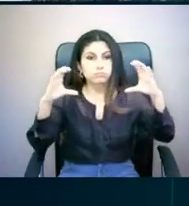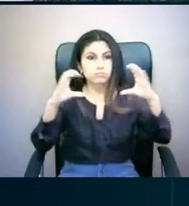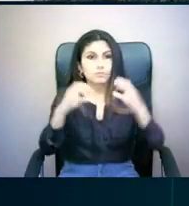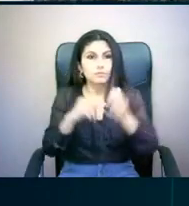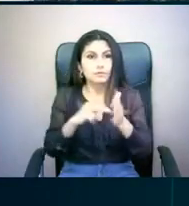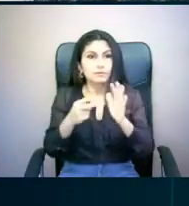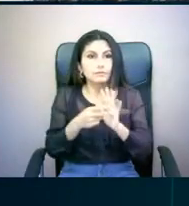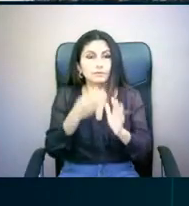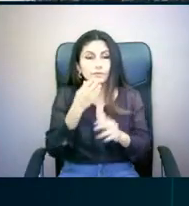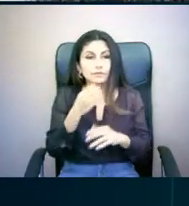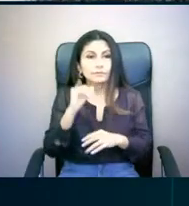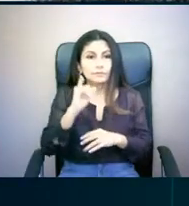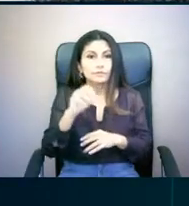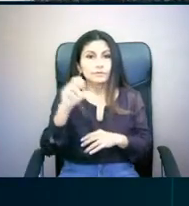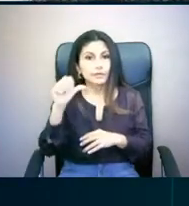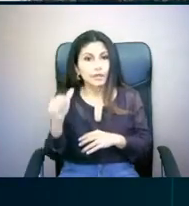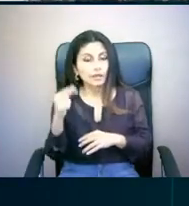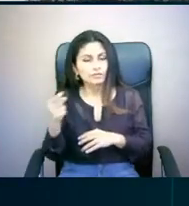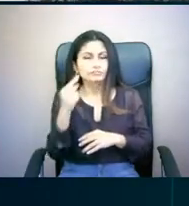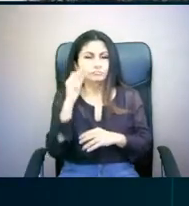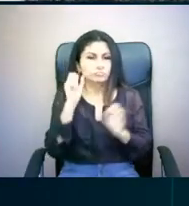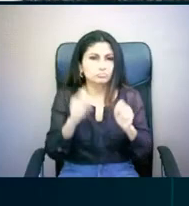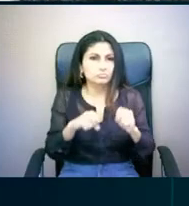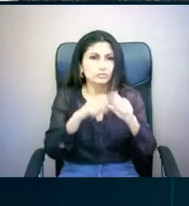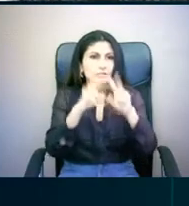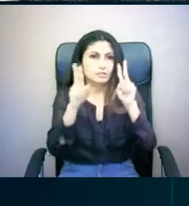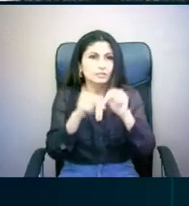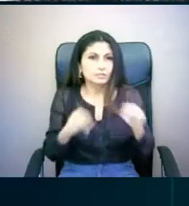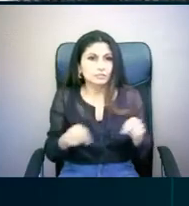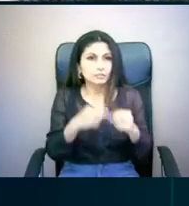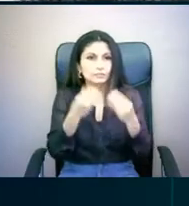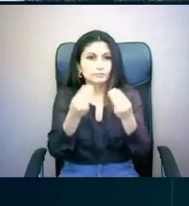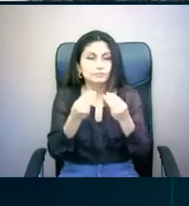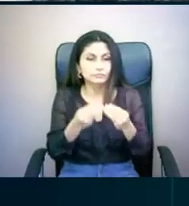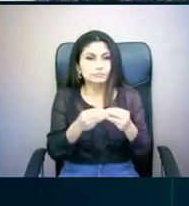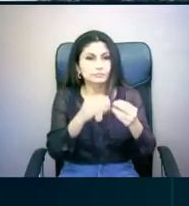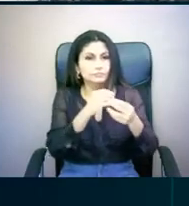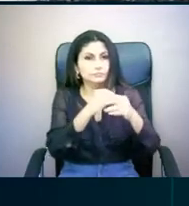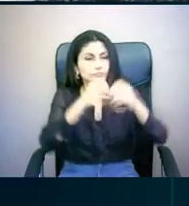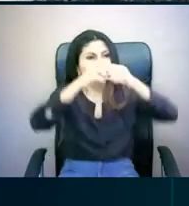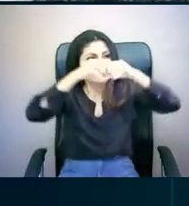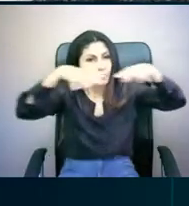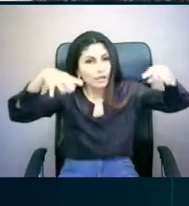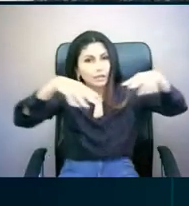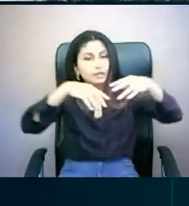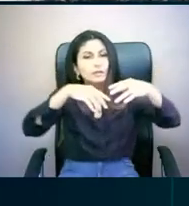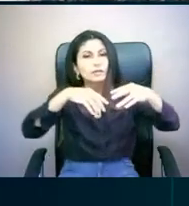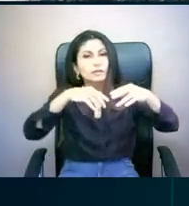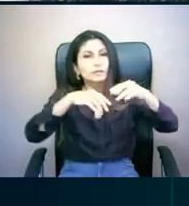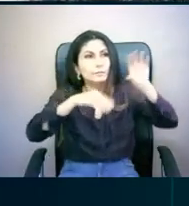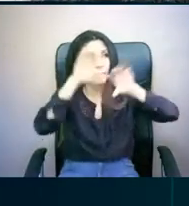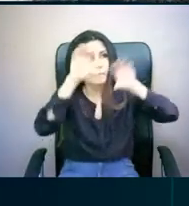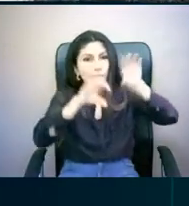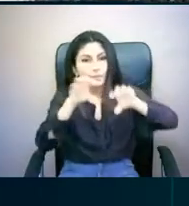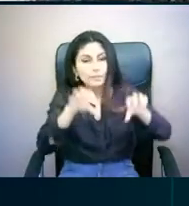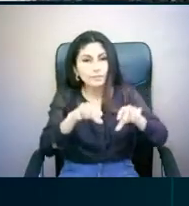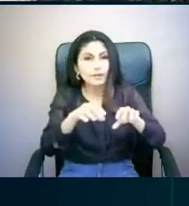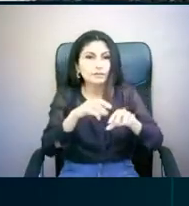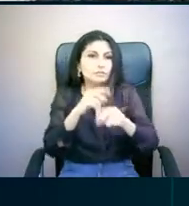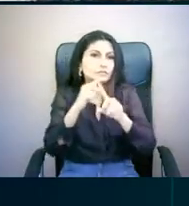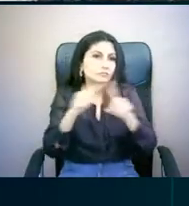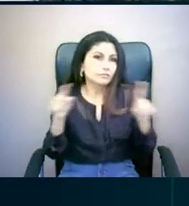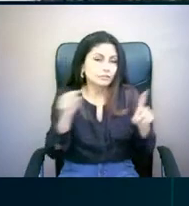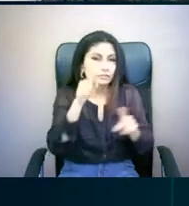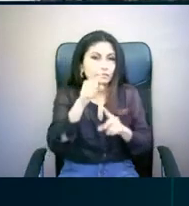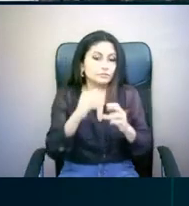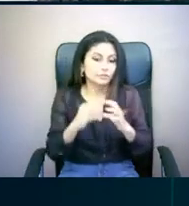inteligencia artificial. Ustedes podrán encontrar en internet infinidad de gráficas que resumen un poquitico la taxonomía de la inteligencia artificial y pueden ser un poquitico distintas,